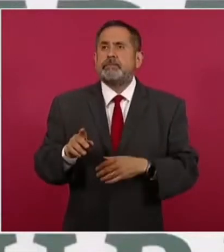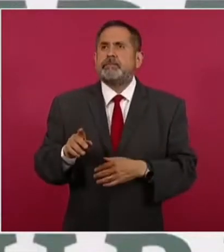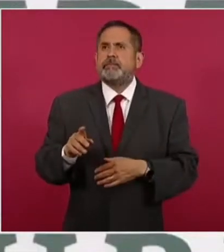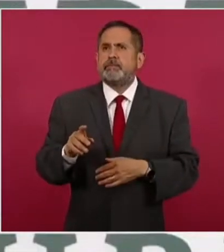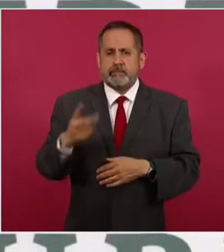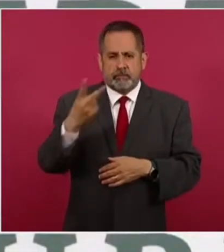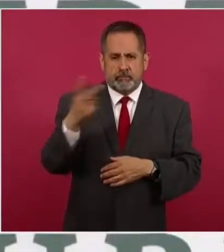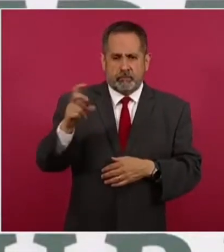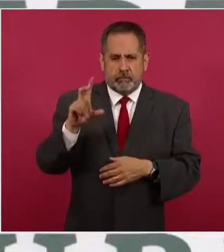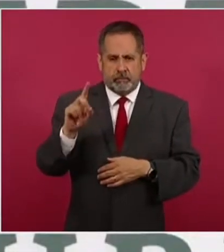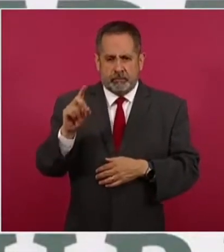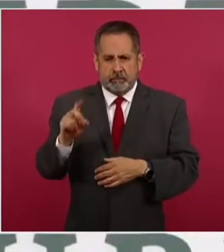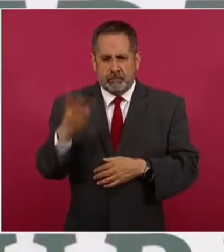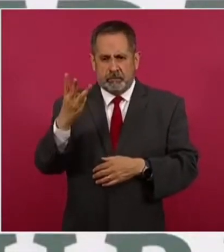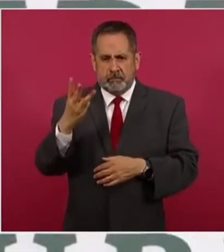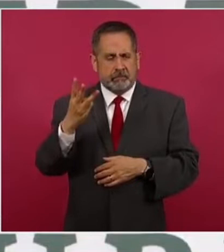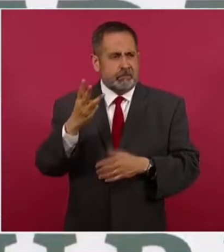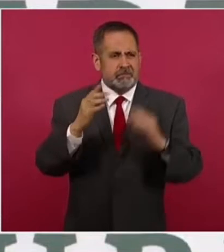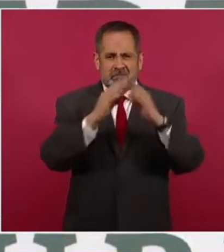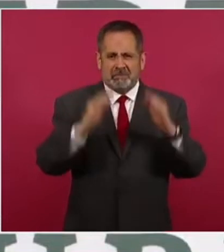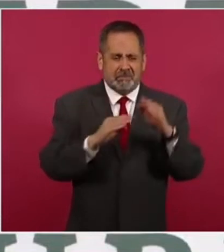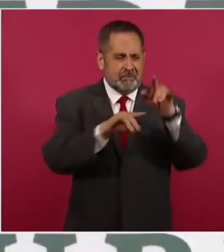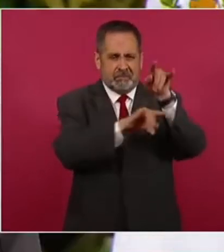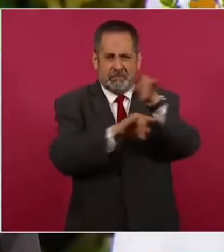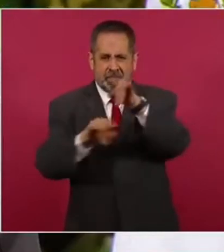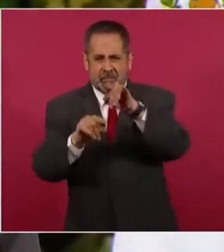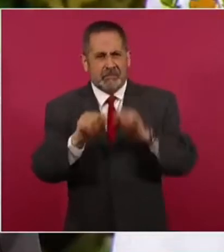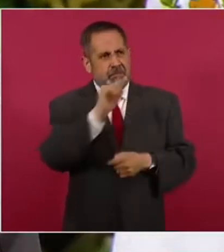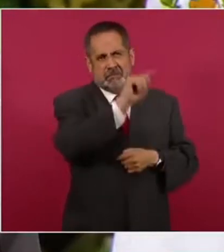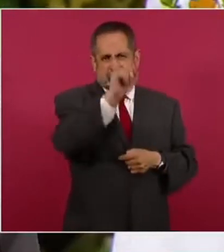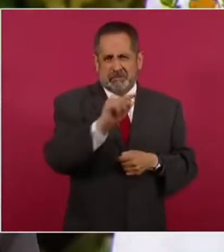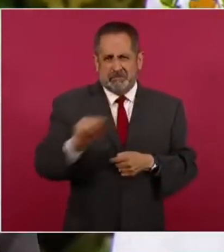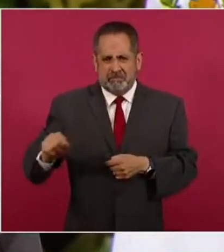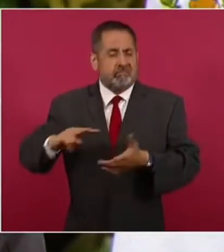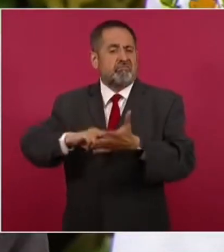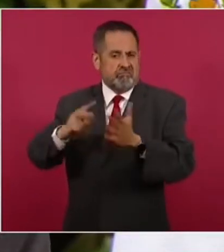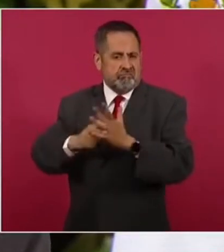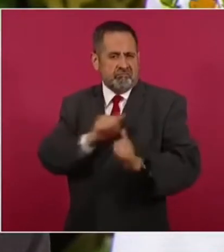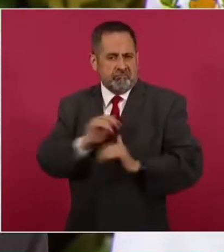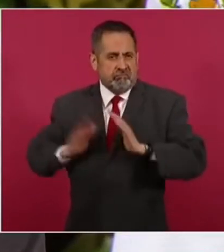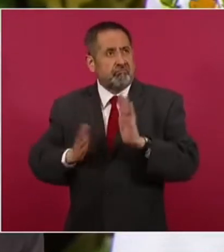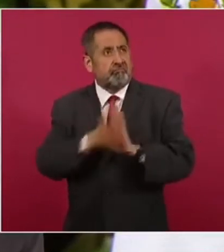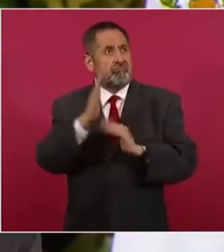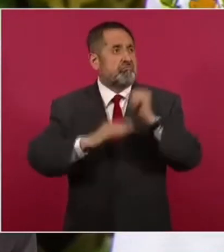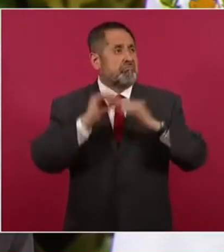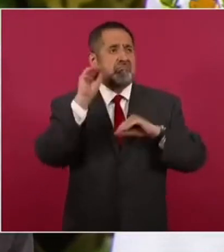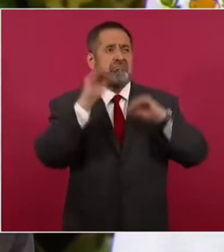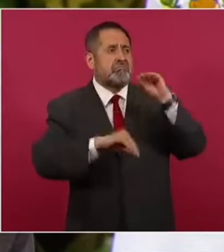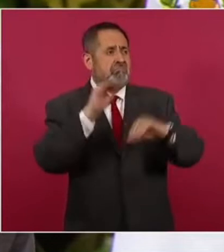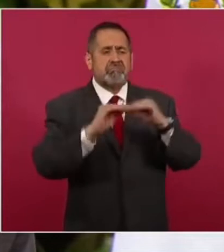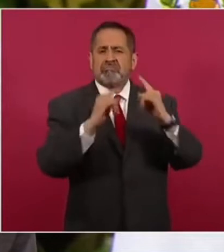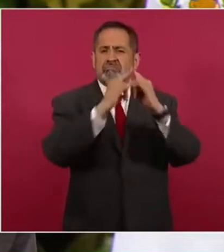233 cuarteles construidos también por los ingenieros militares en casi todas las regiones del